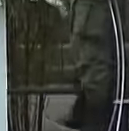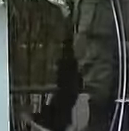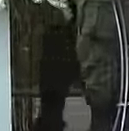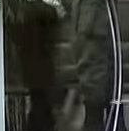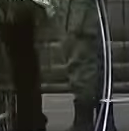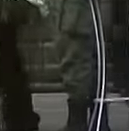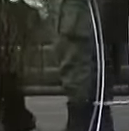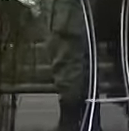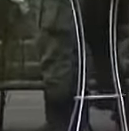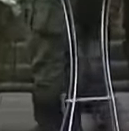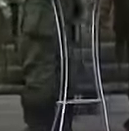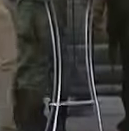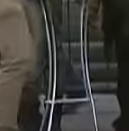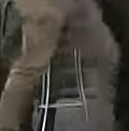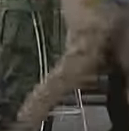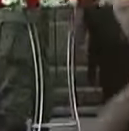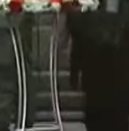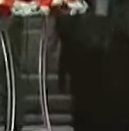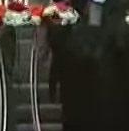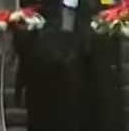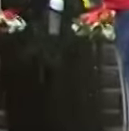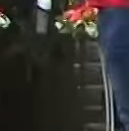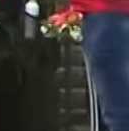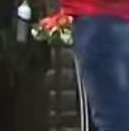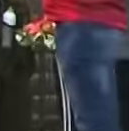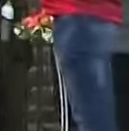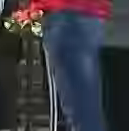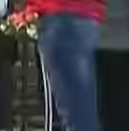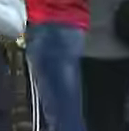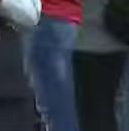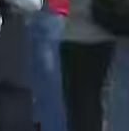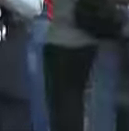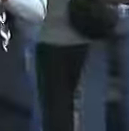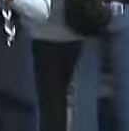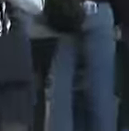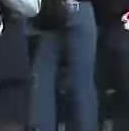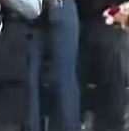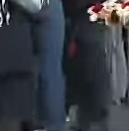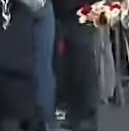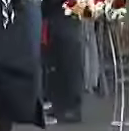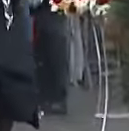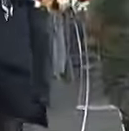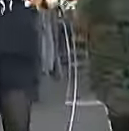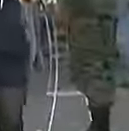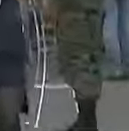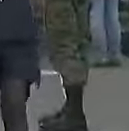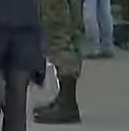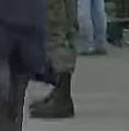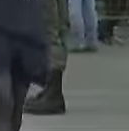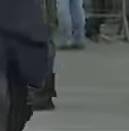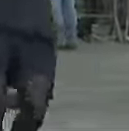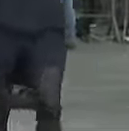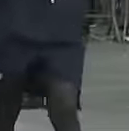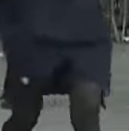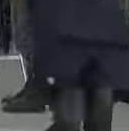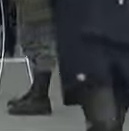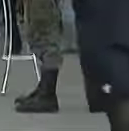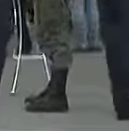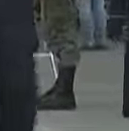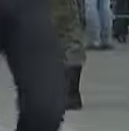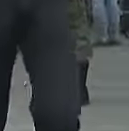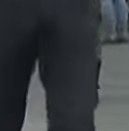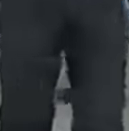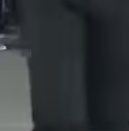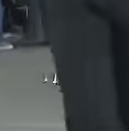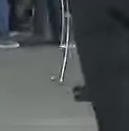federaciones deportivas. En esta ocasión, la teolímpica la llevó el boxeador Carlos Mina, quien a su vez estuvo escoltado por